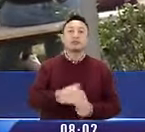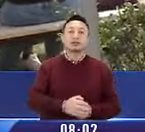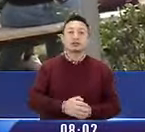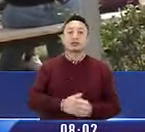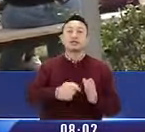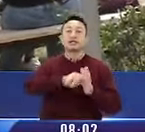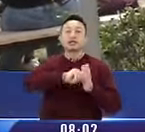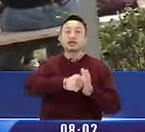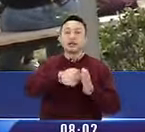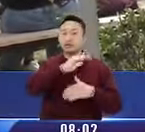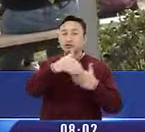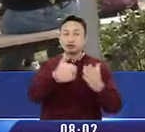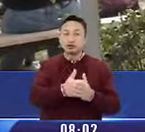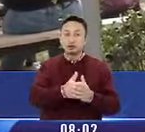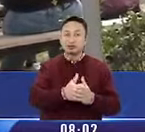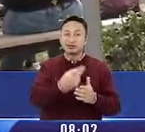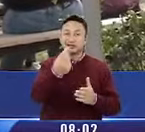claves.